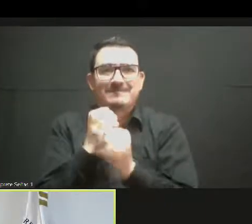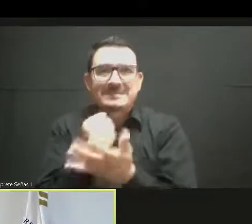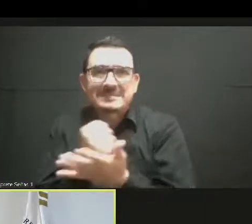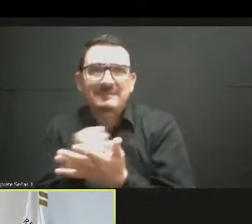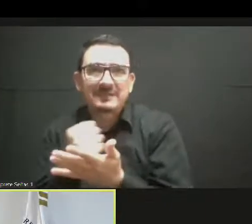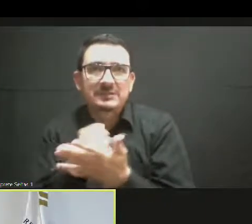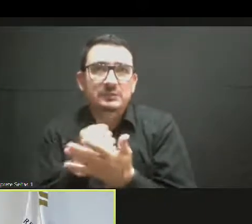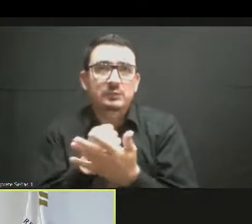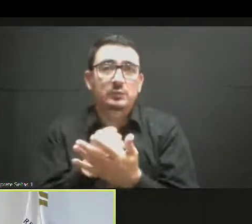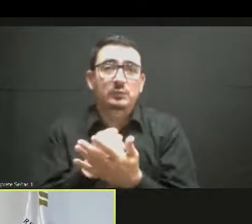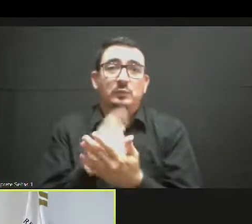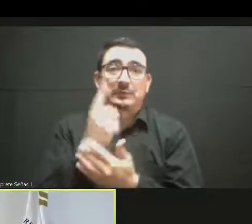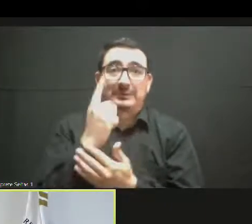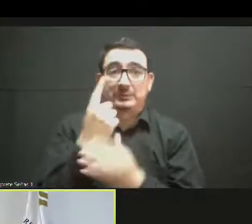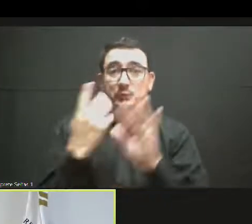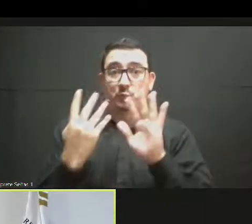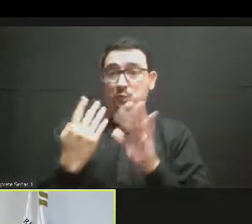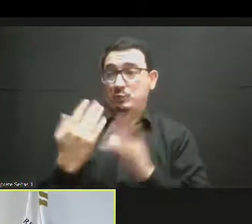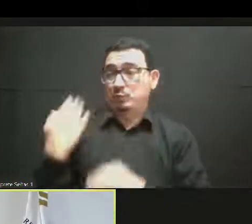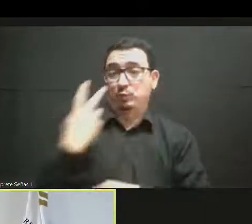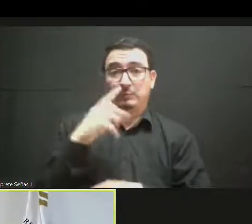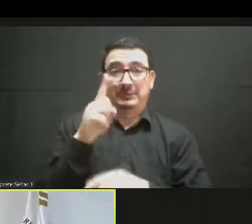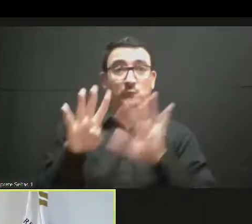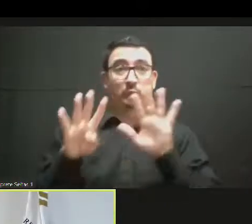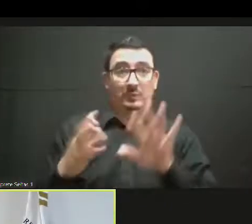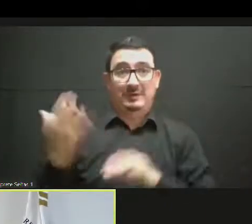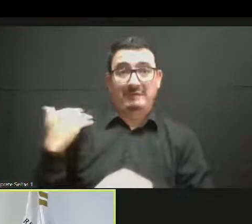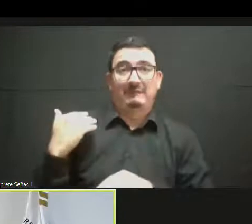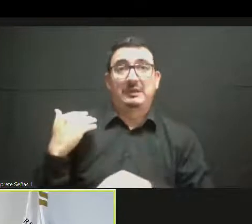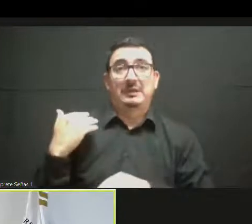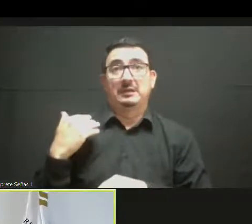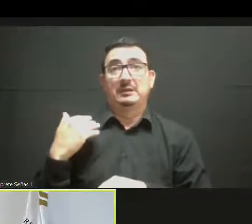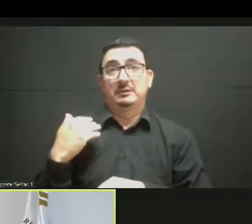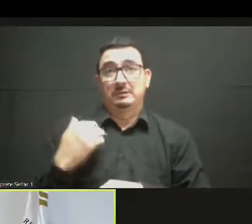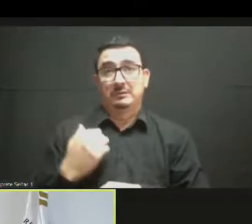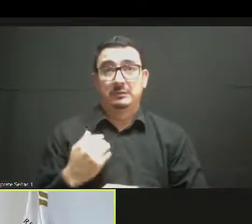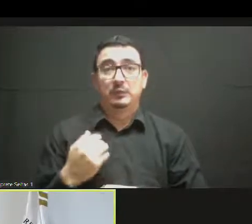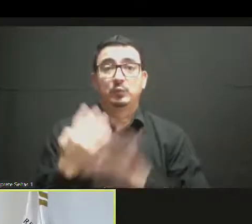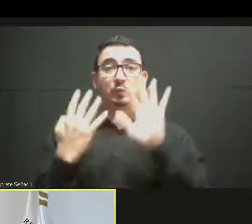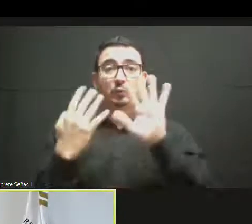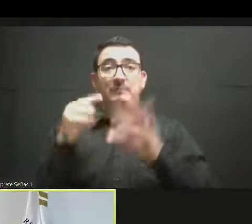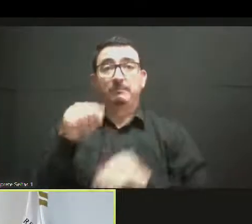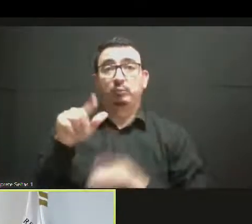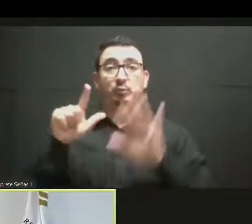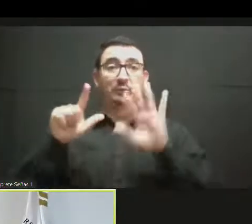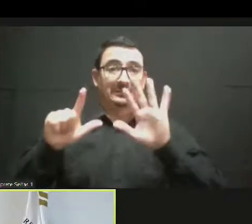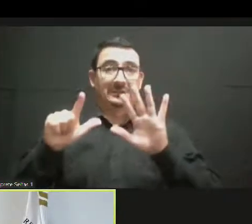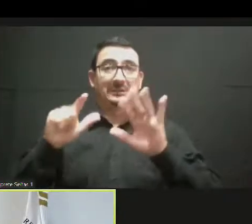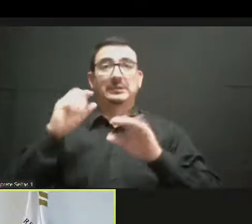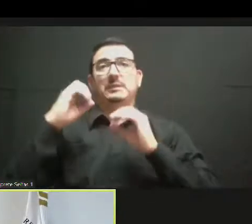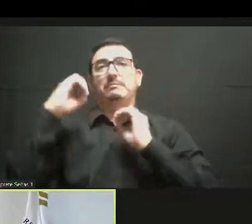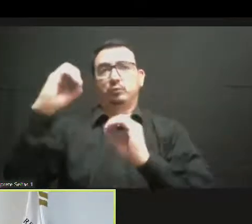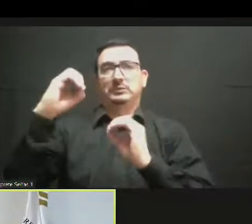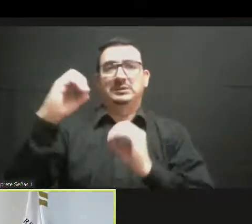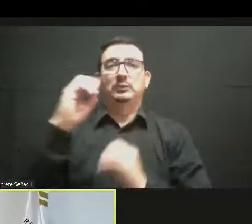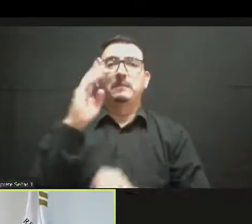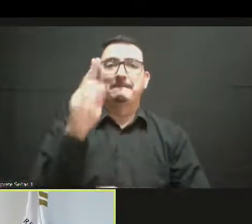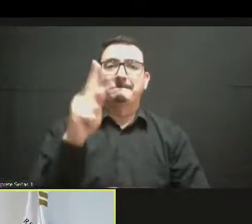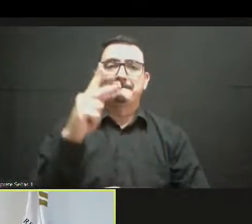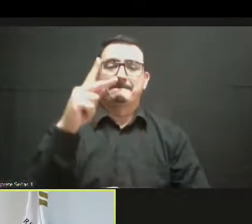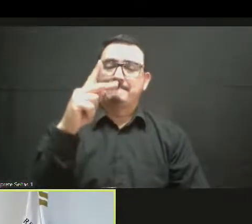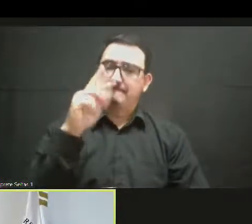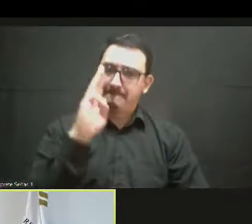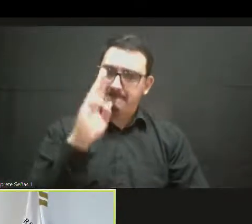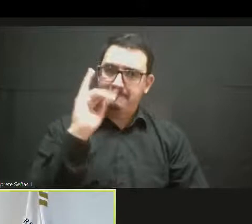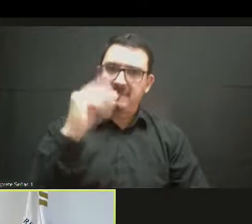servicios representó el 59.7% del Producto Interno Bruto, lo cual se constituye como el